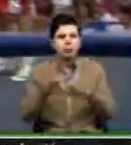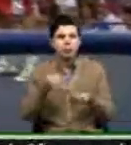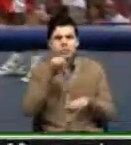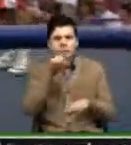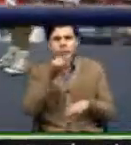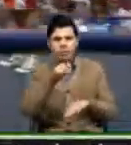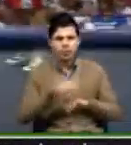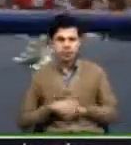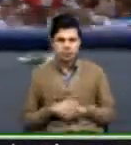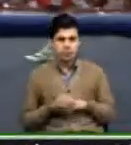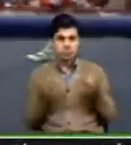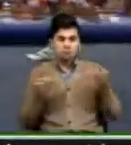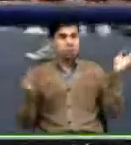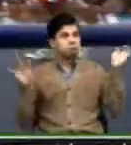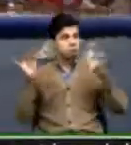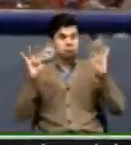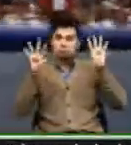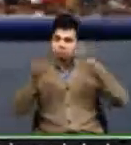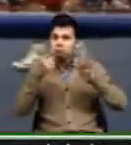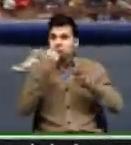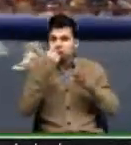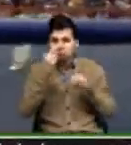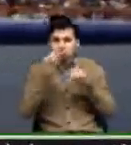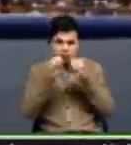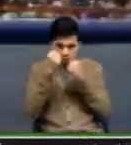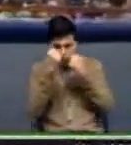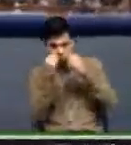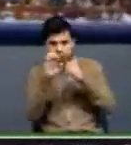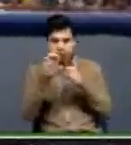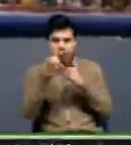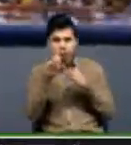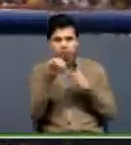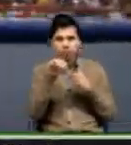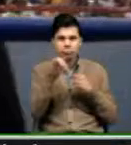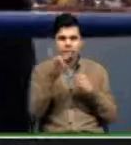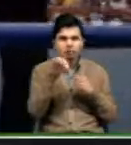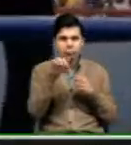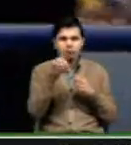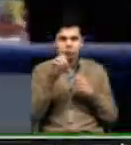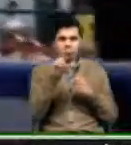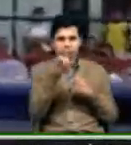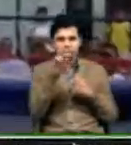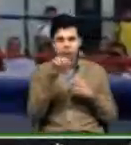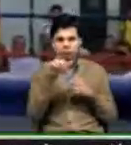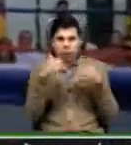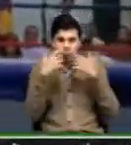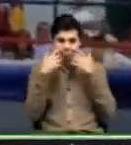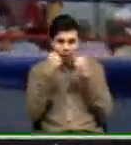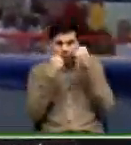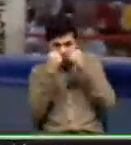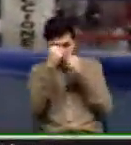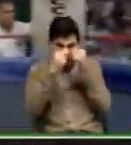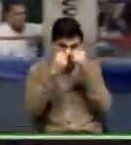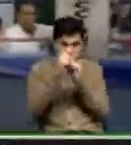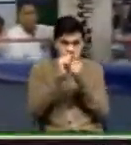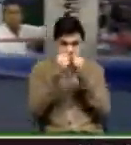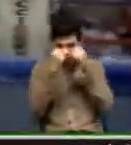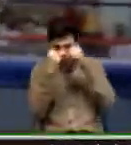Una buena cantidad de público acude por estos días al Coliseo Edmundo Luna Santos de la Ciudad Bonita para deleitarse con las emociones que brinda el Campeonato Nacional de